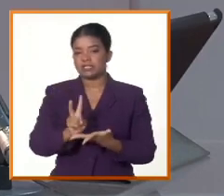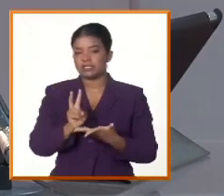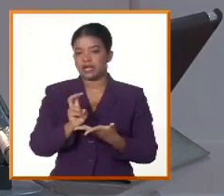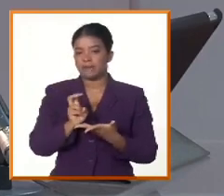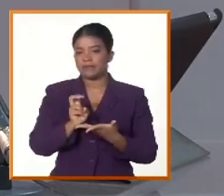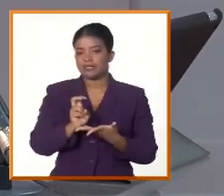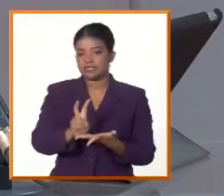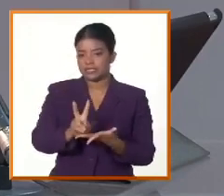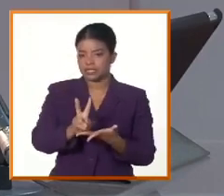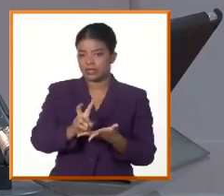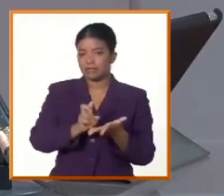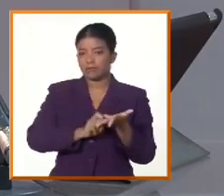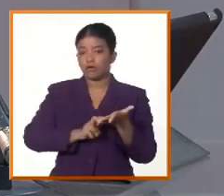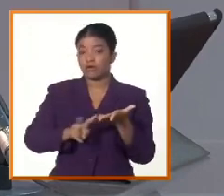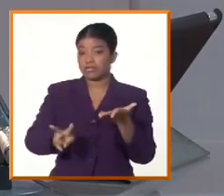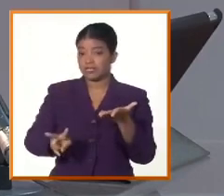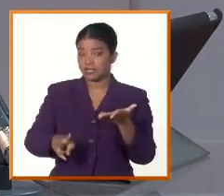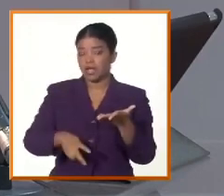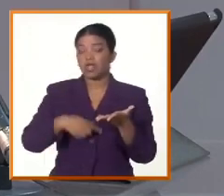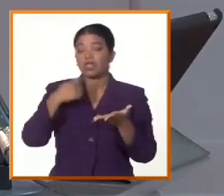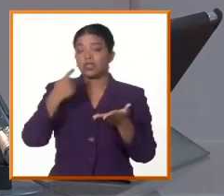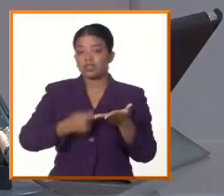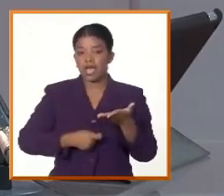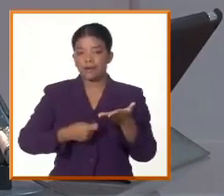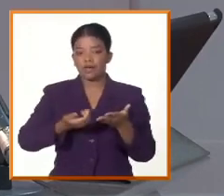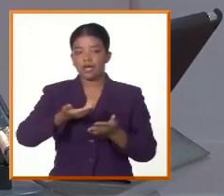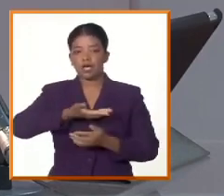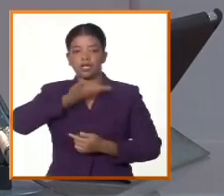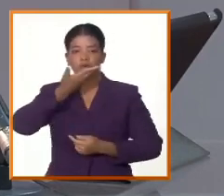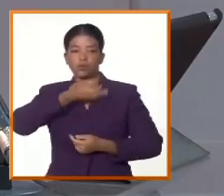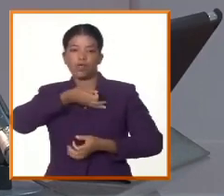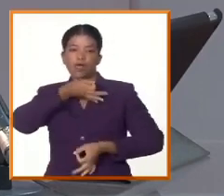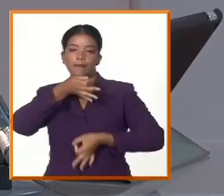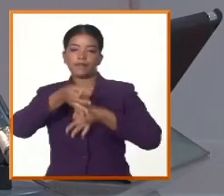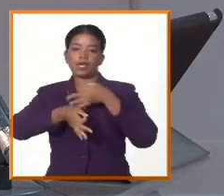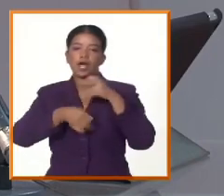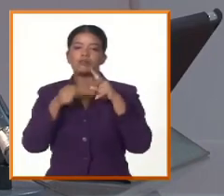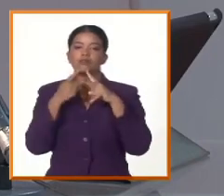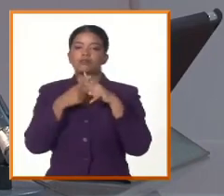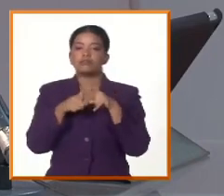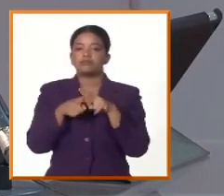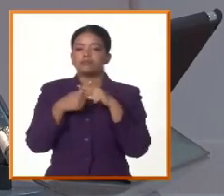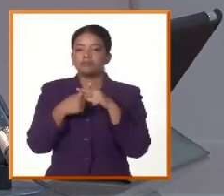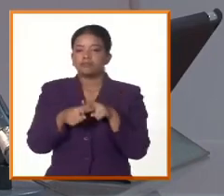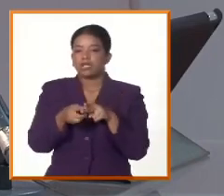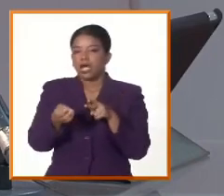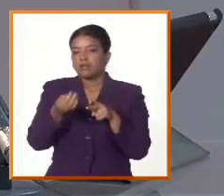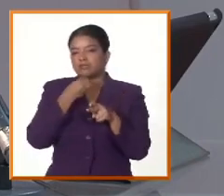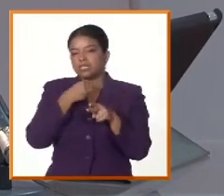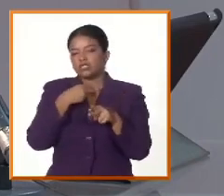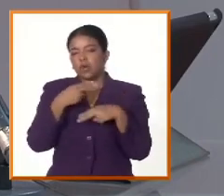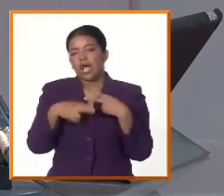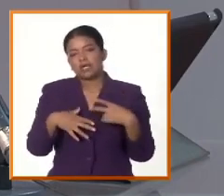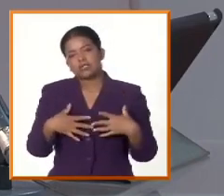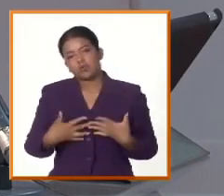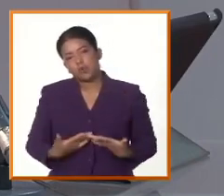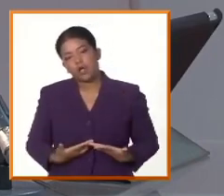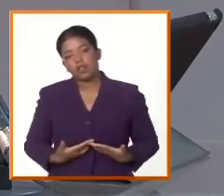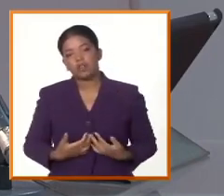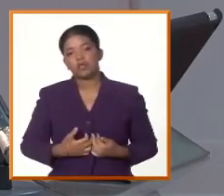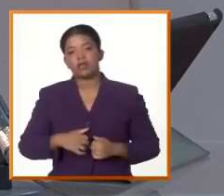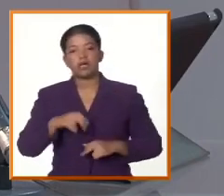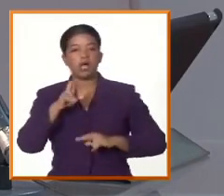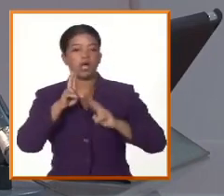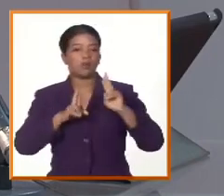hay que rendir cuenta de la solución de la alimentación de cada territorio que se ha hecho de lo que se acordó de lo que